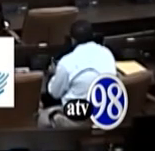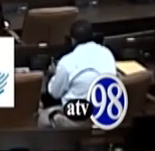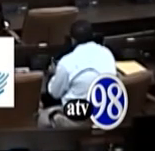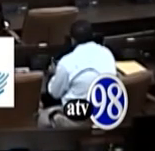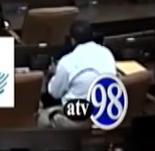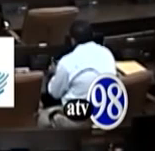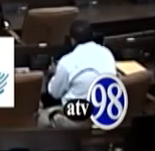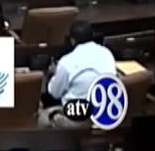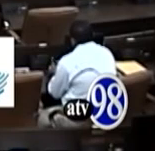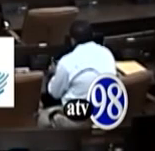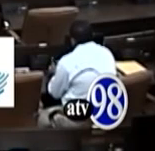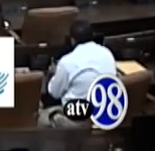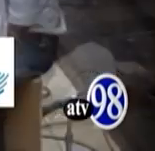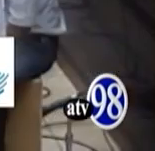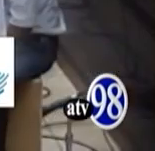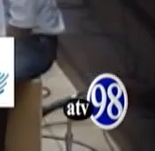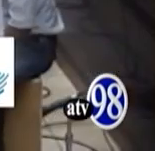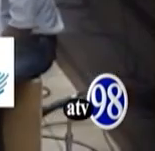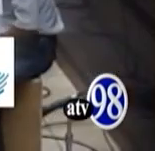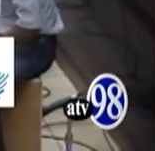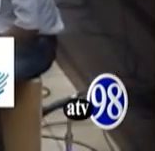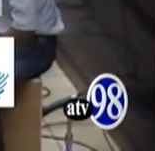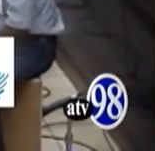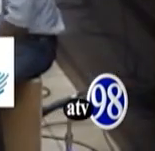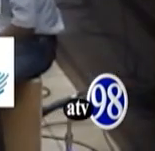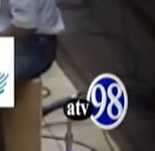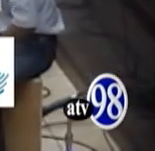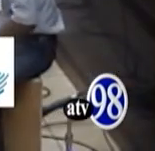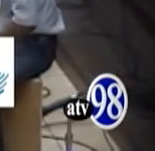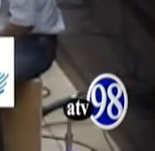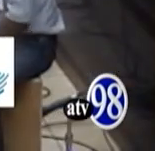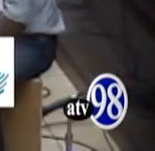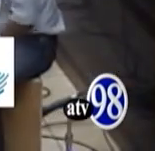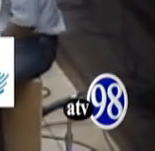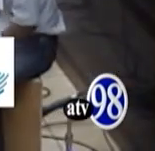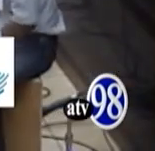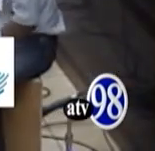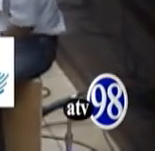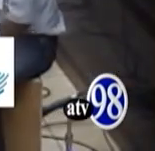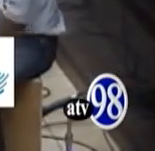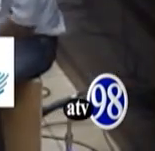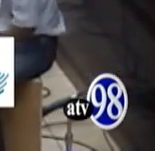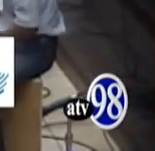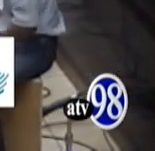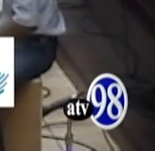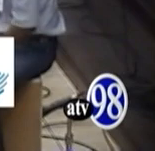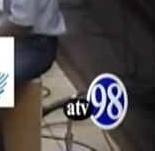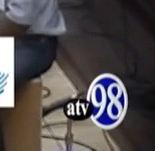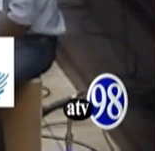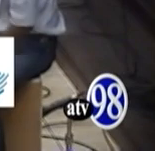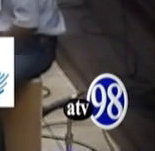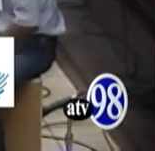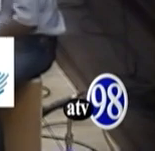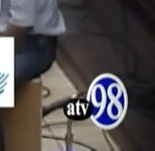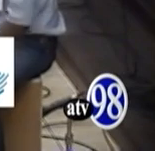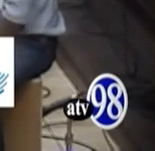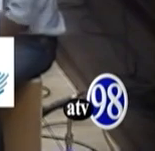él. Y allá va el general con su batallón,